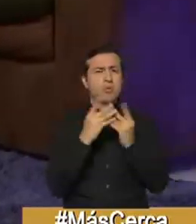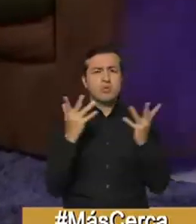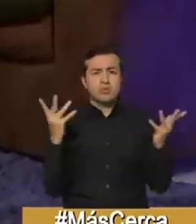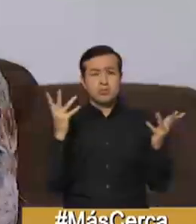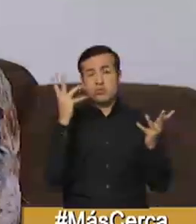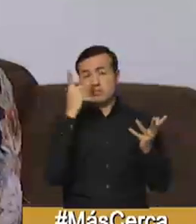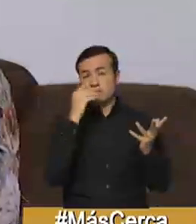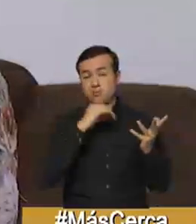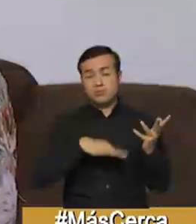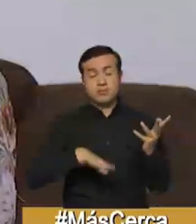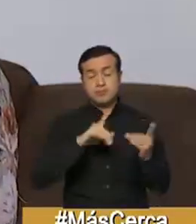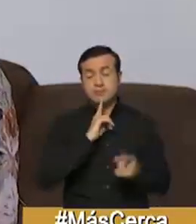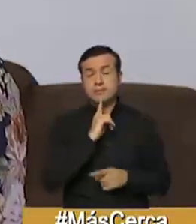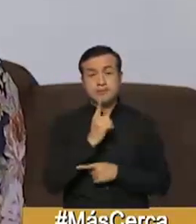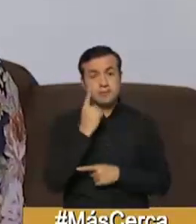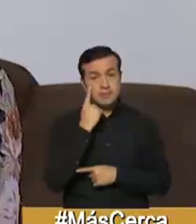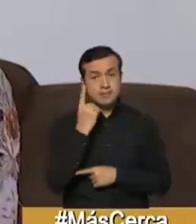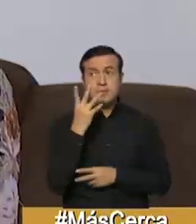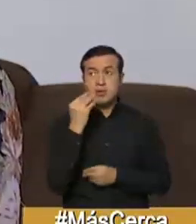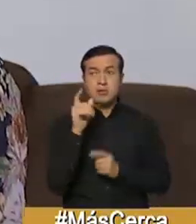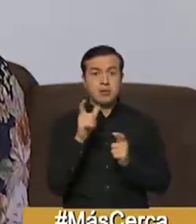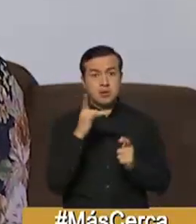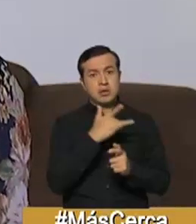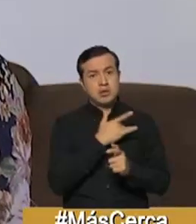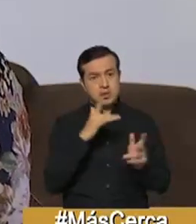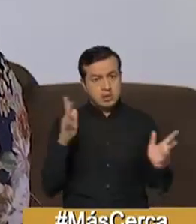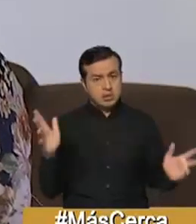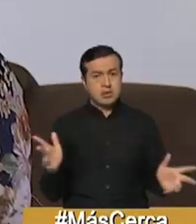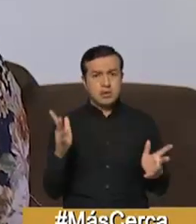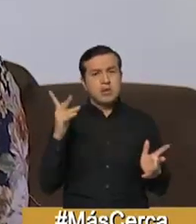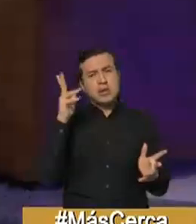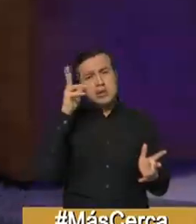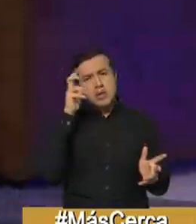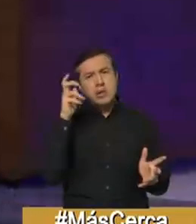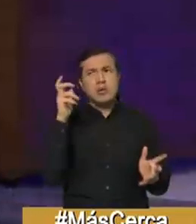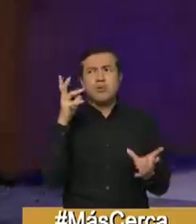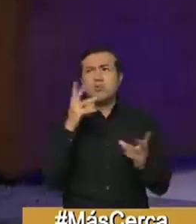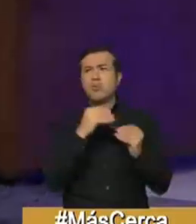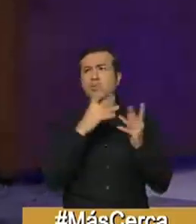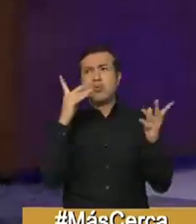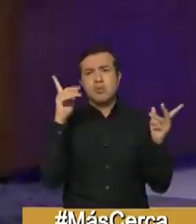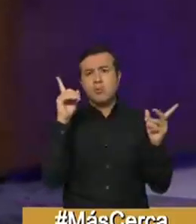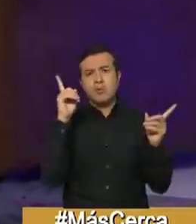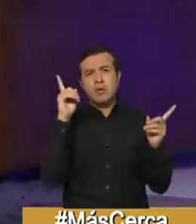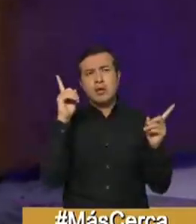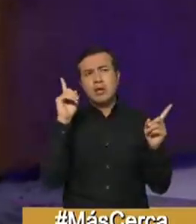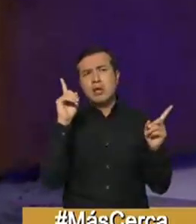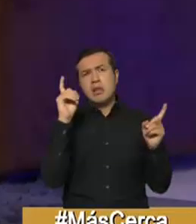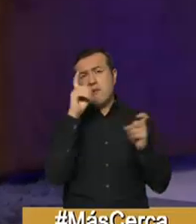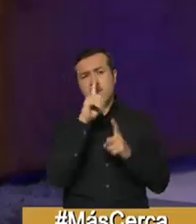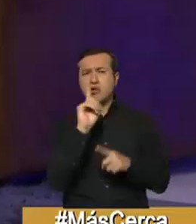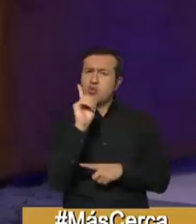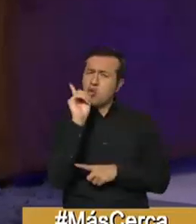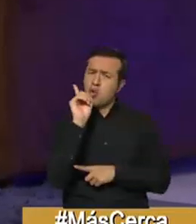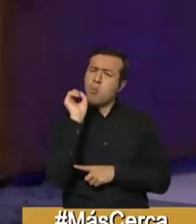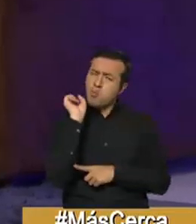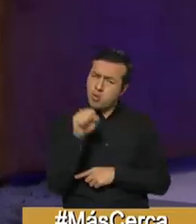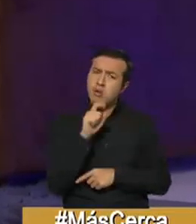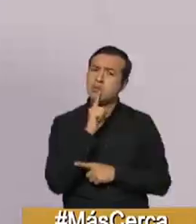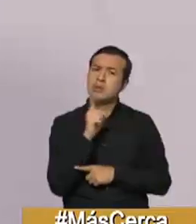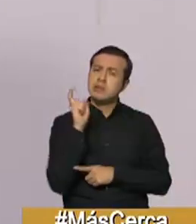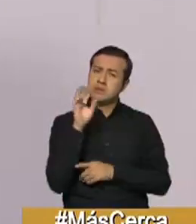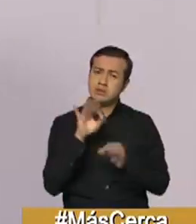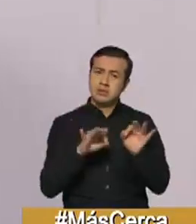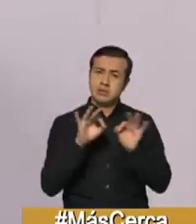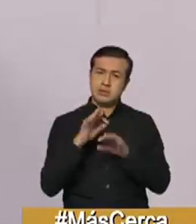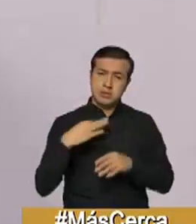cosas lindísimas. La de gente se debe estimular más. Y no creo que sea imposible. Sí, se lo puede hacer. Es cuestión de voluntad.